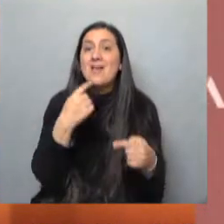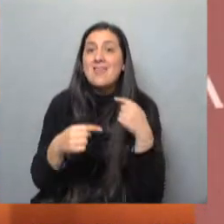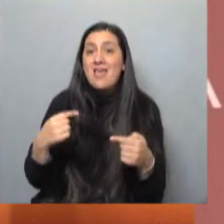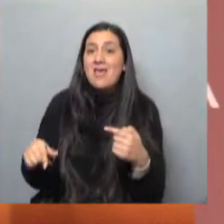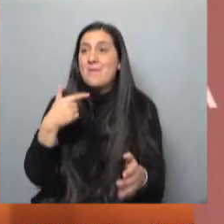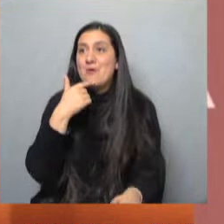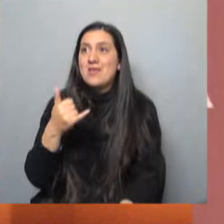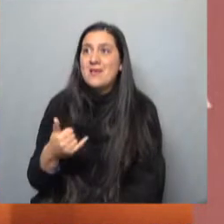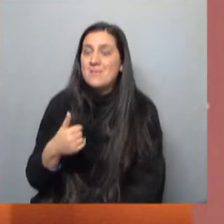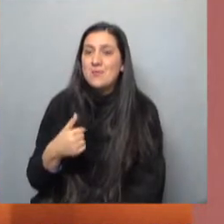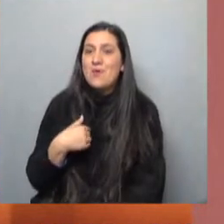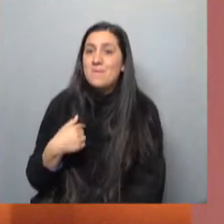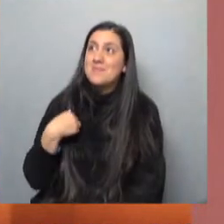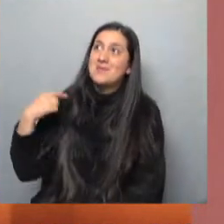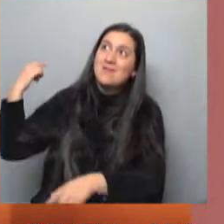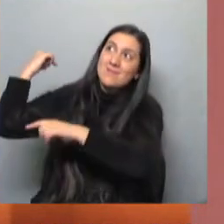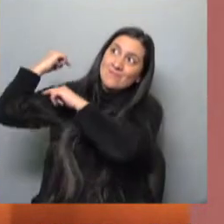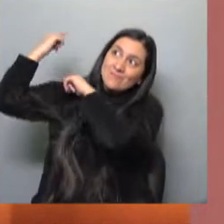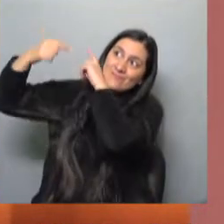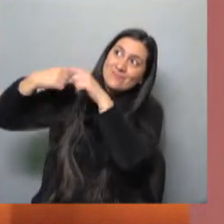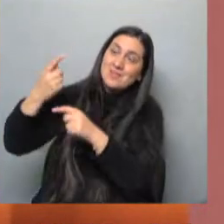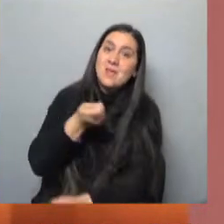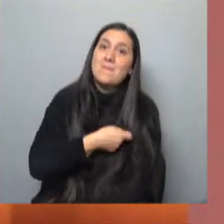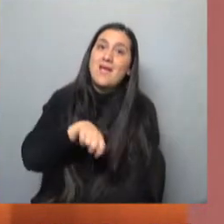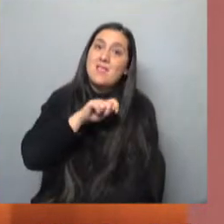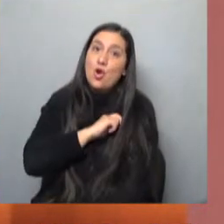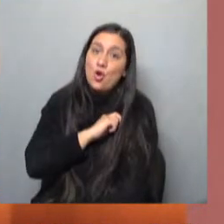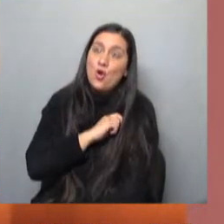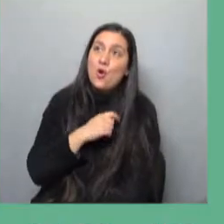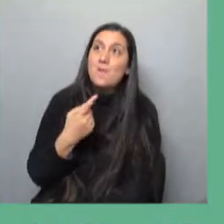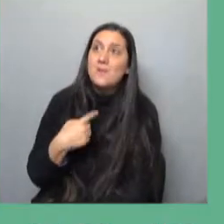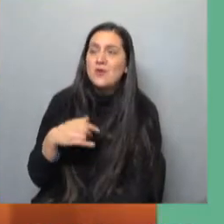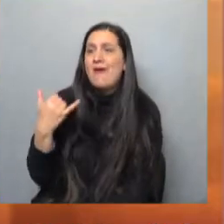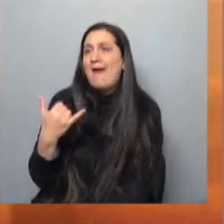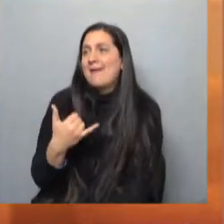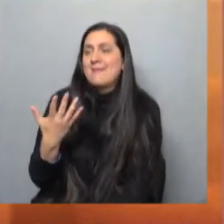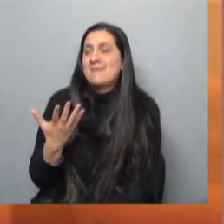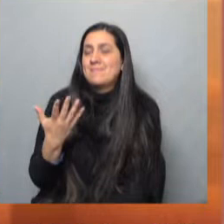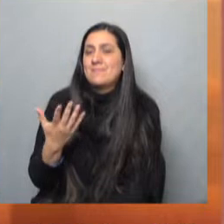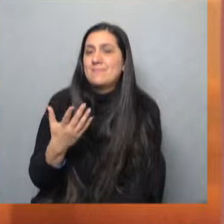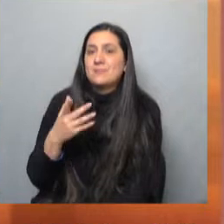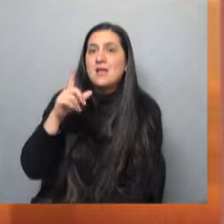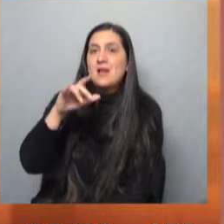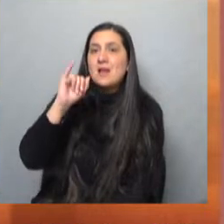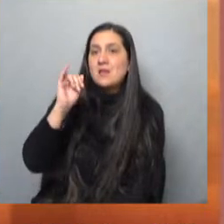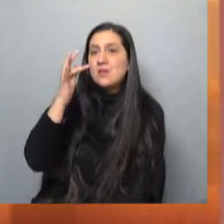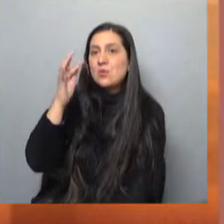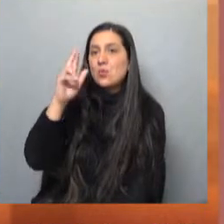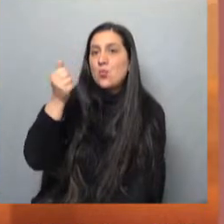por ejemplo mi descendencia es este española Pero hay lituanos